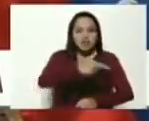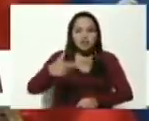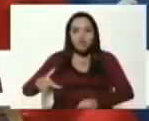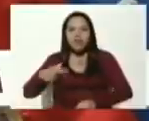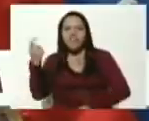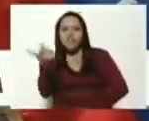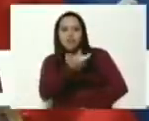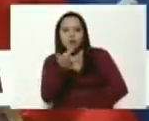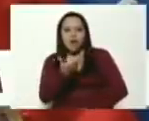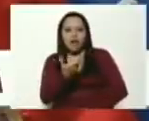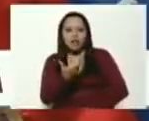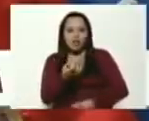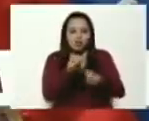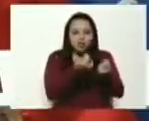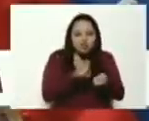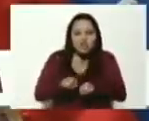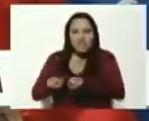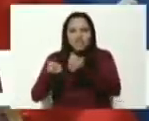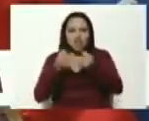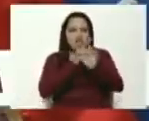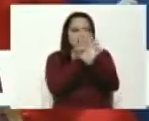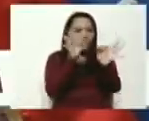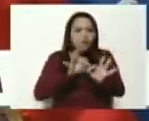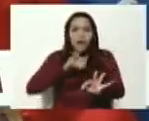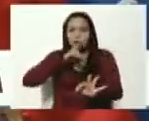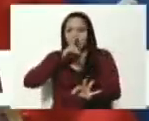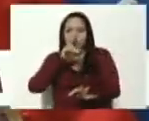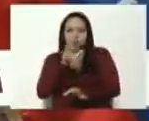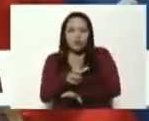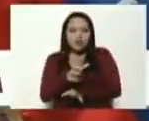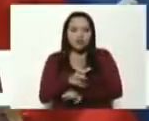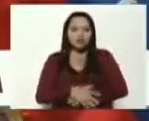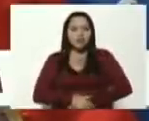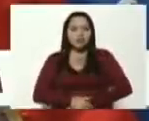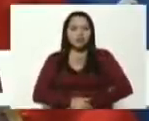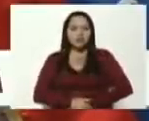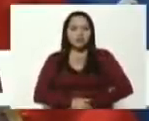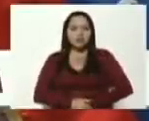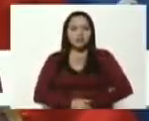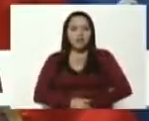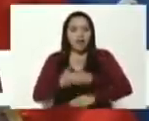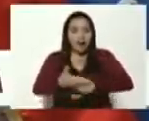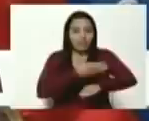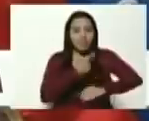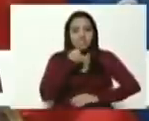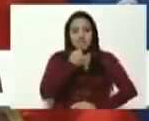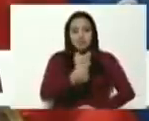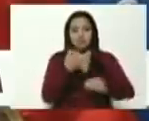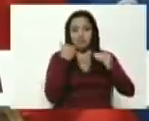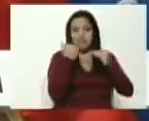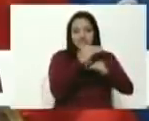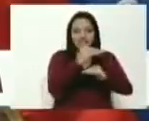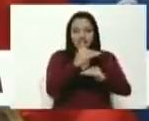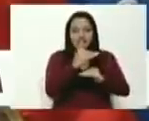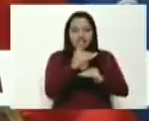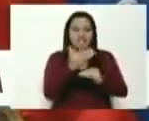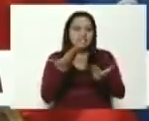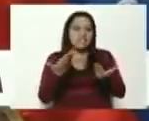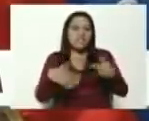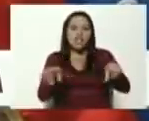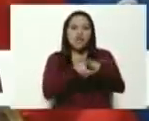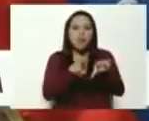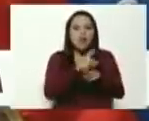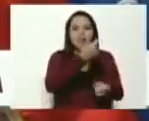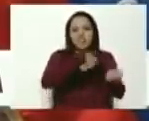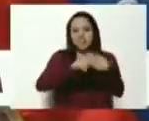de manera totalmente desproporcionada, ya lo dijimos, a un nivel similar al tráfico